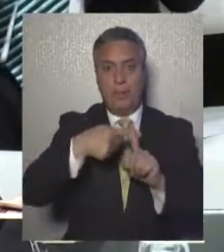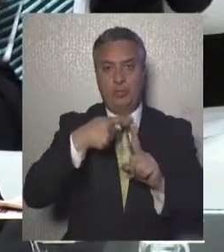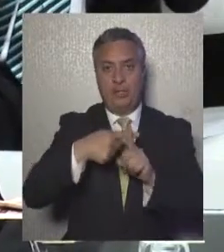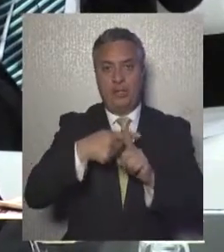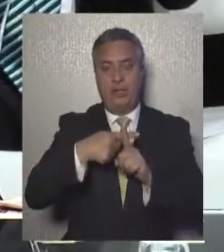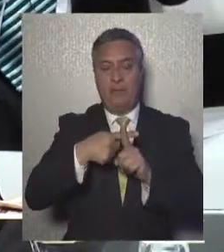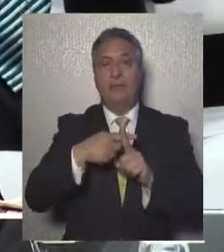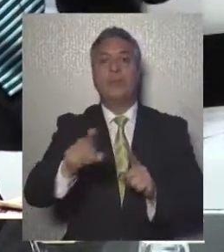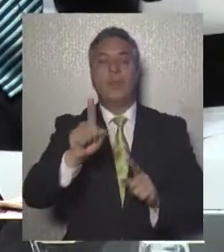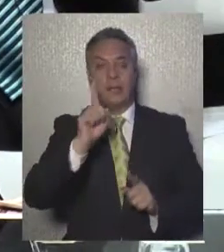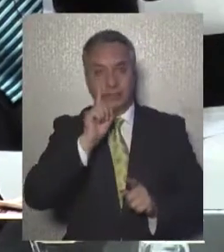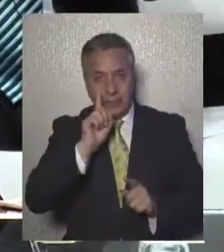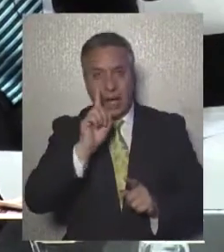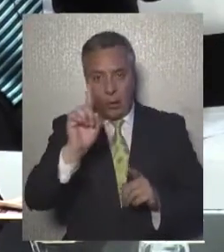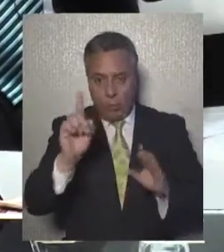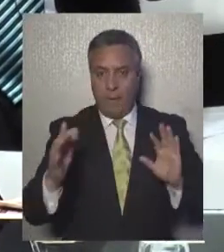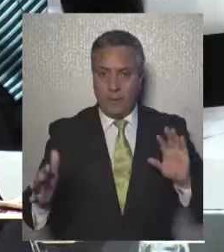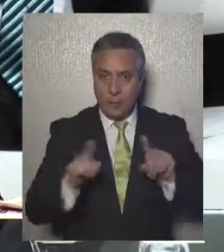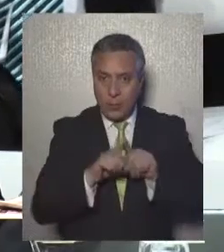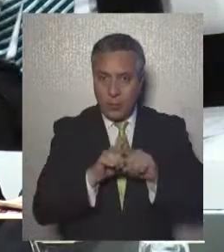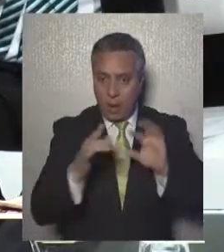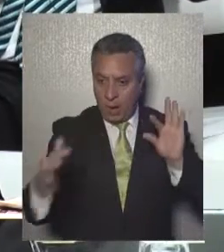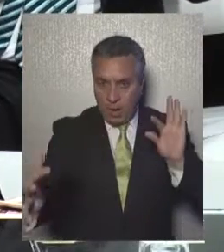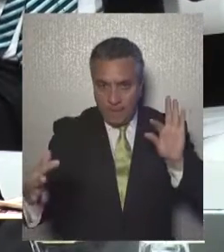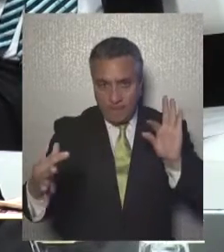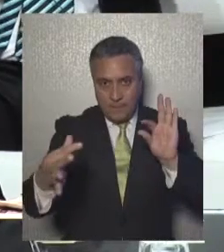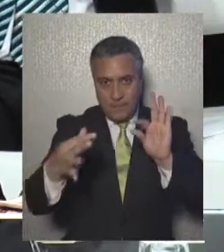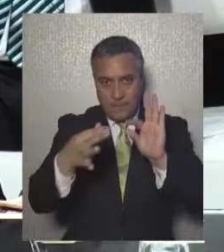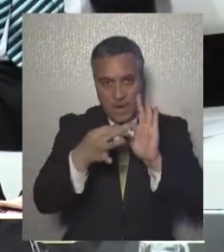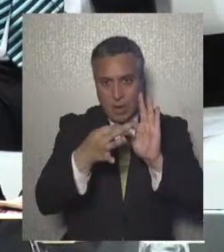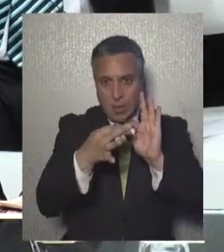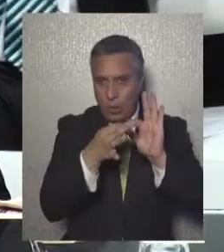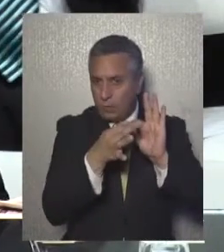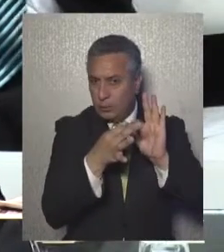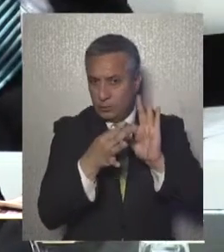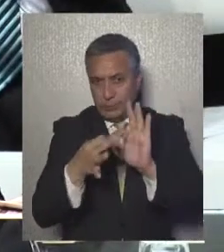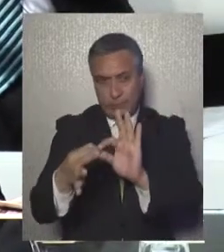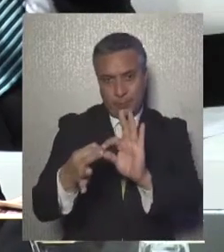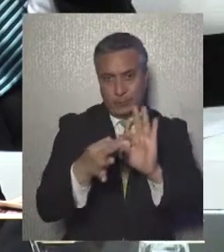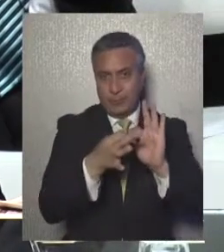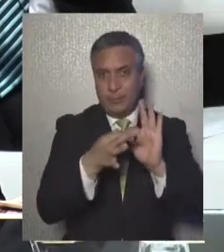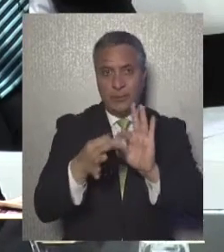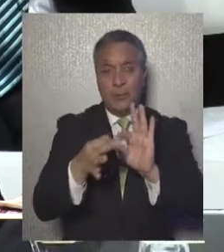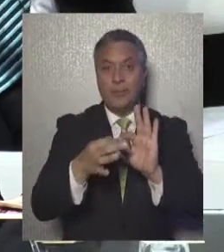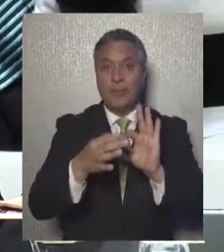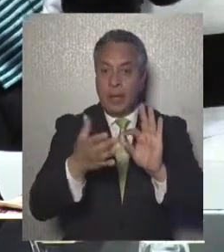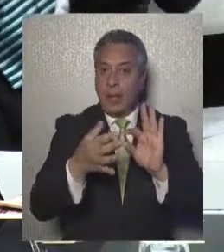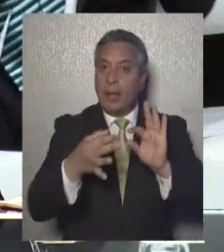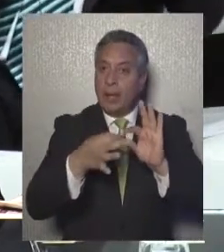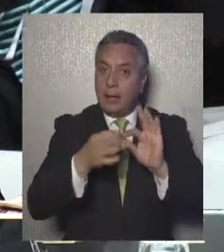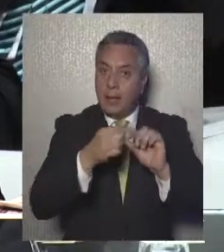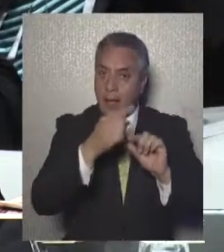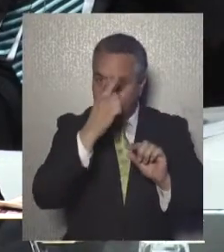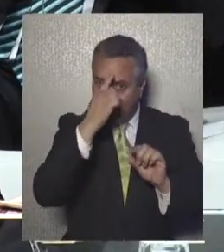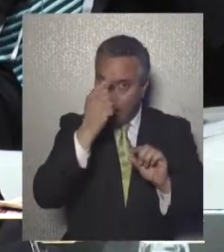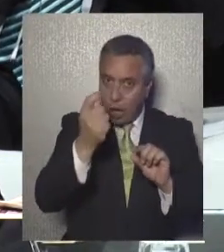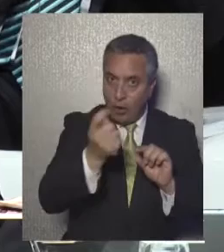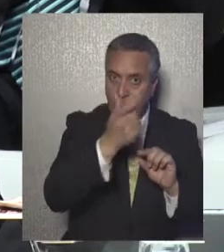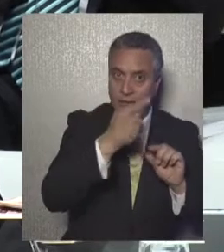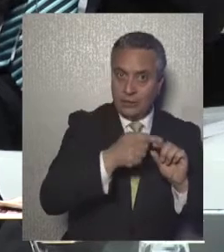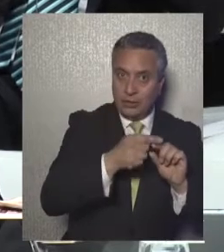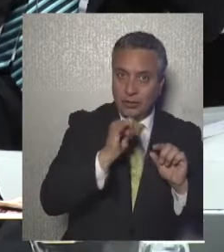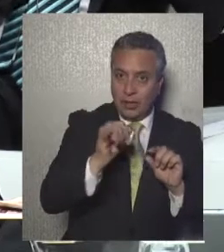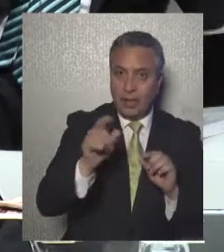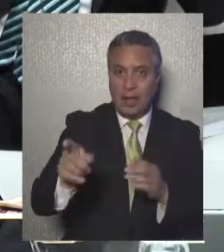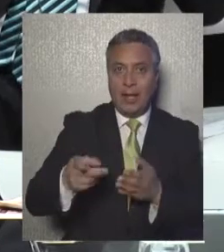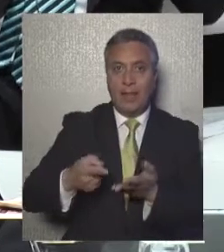que hay un vínculo muy estrecho entre innovación y adopción de tecnología